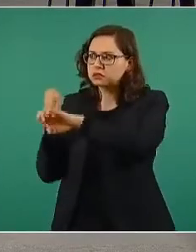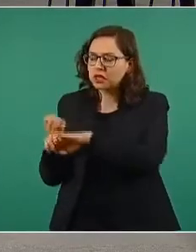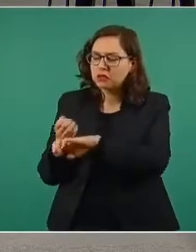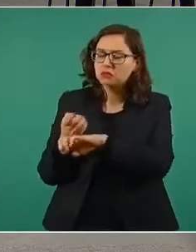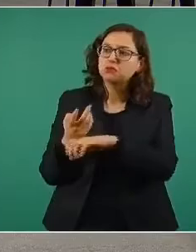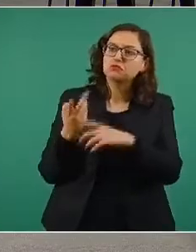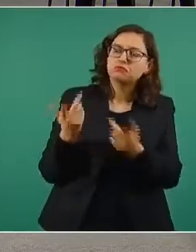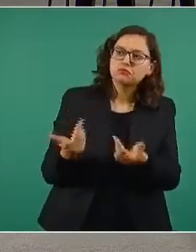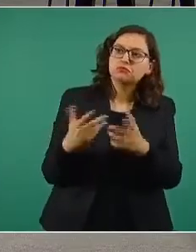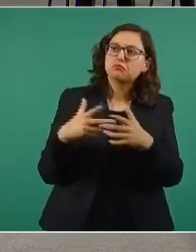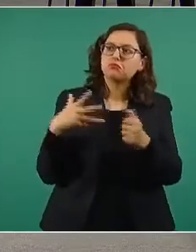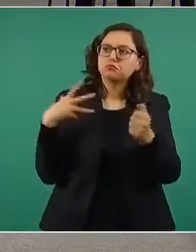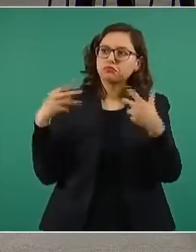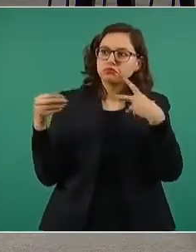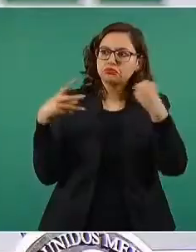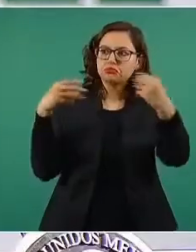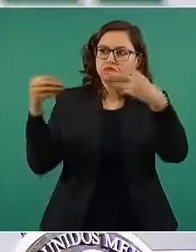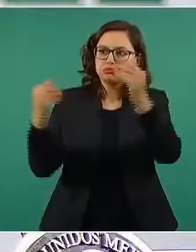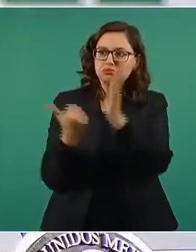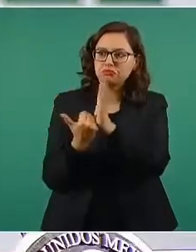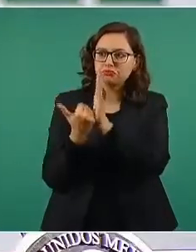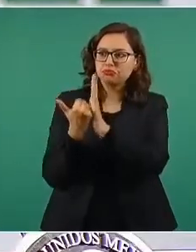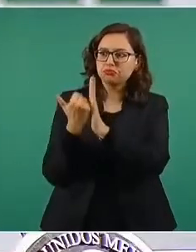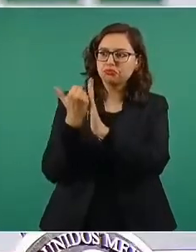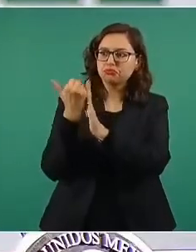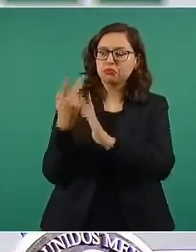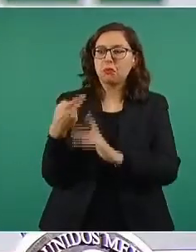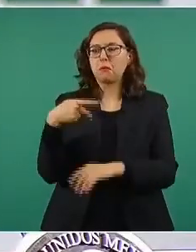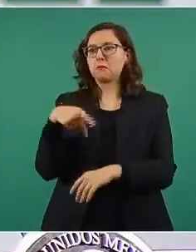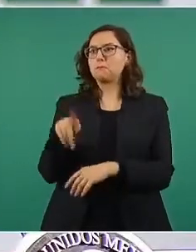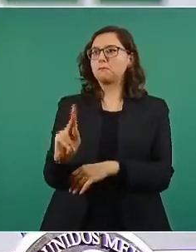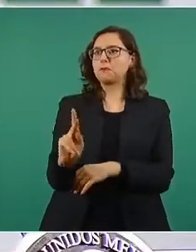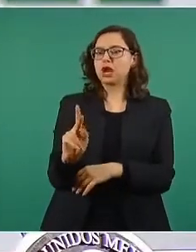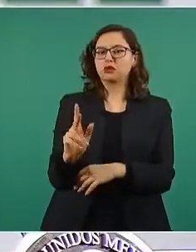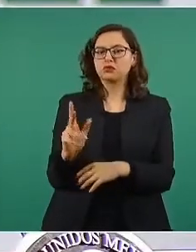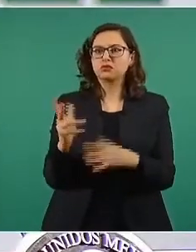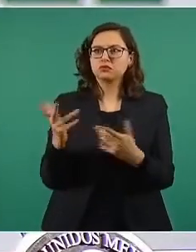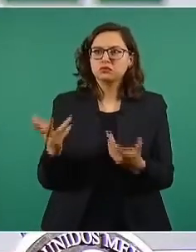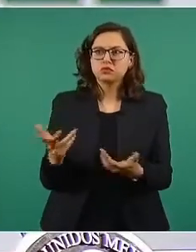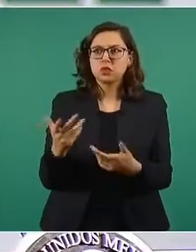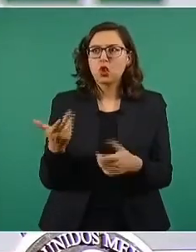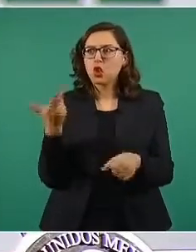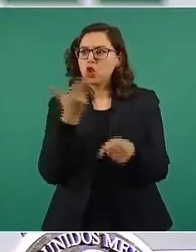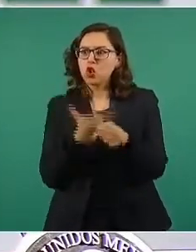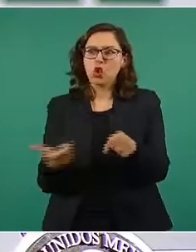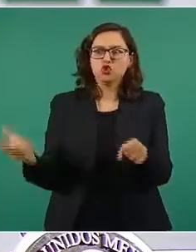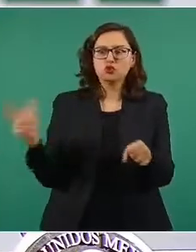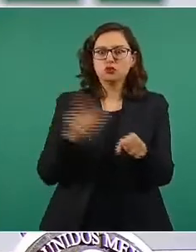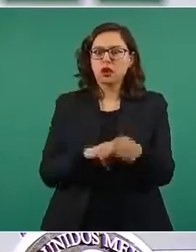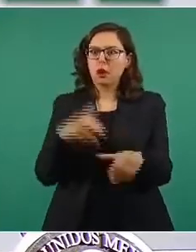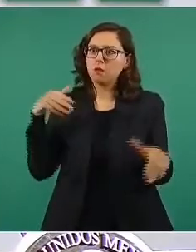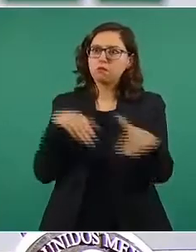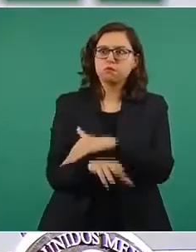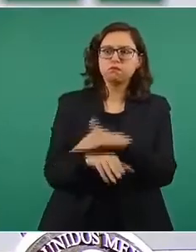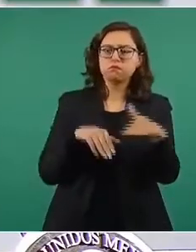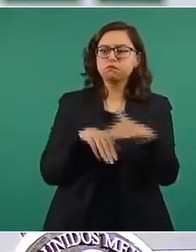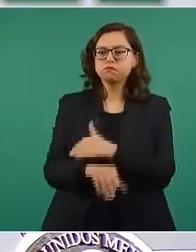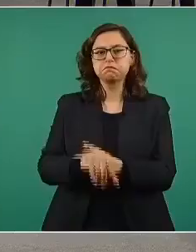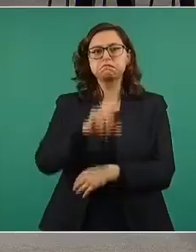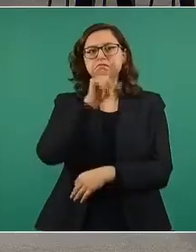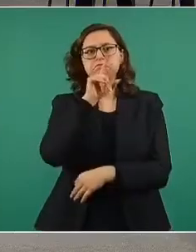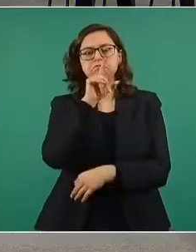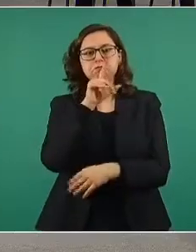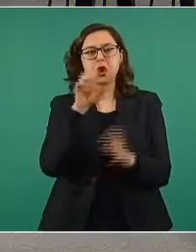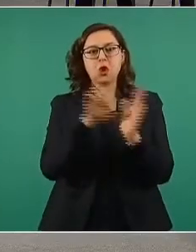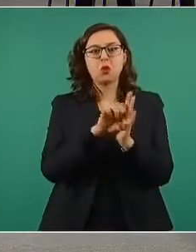momento no se ha presentado una situación de riesgo de saturación de los hospitales. Y es el caso de Quintana Roo,